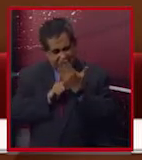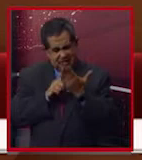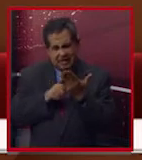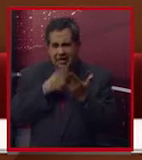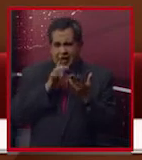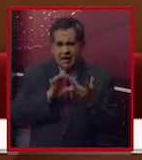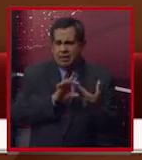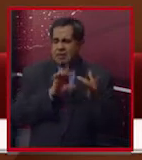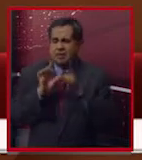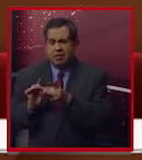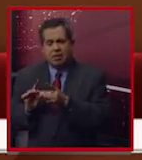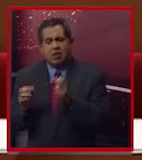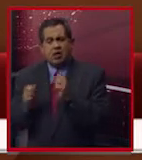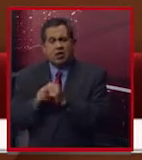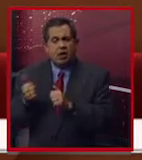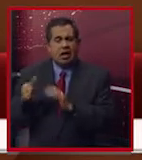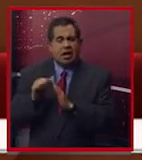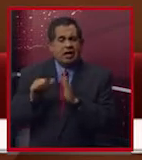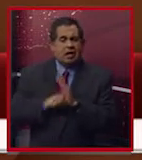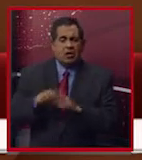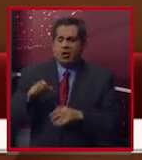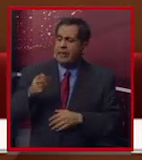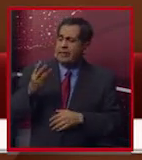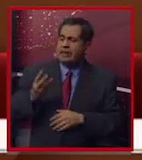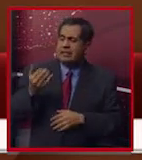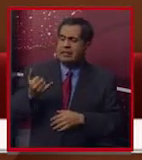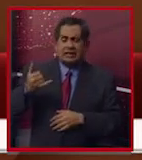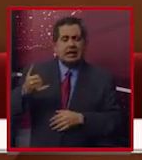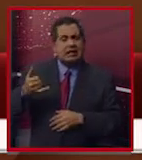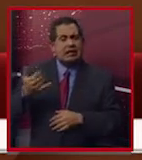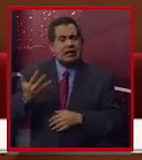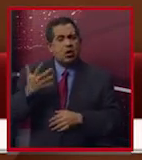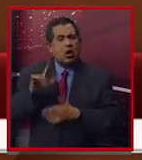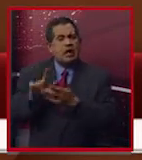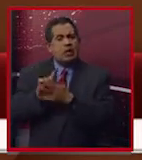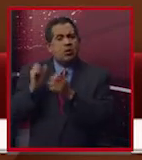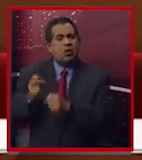a artículos 3 y 5 de la Ley de Seguridad Nacional,